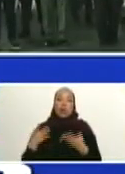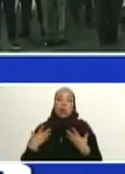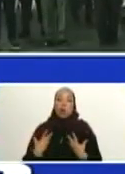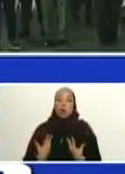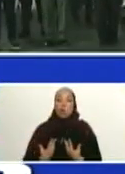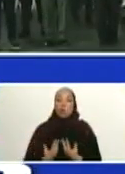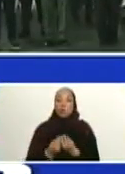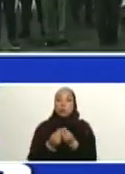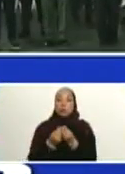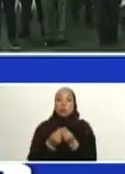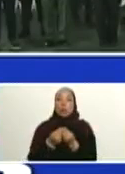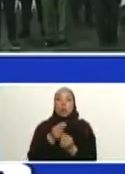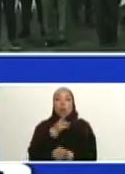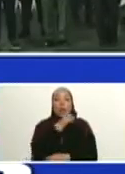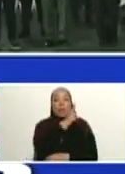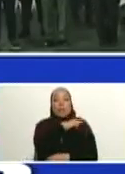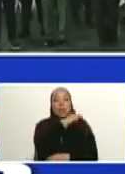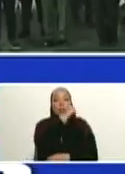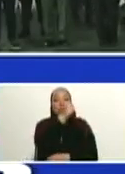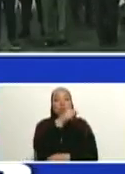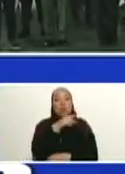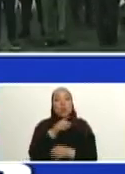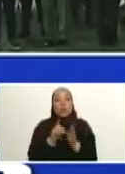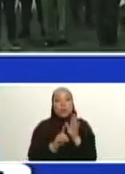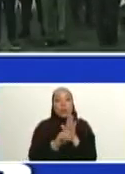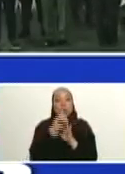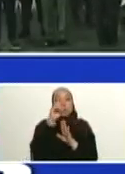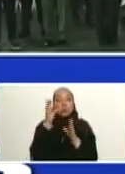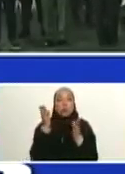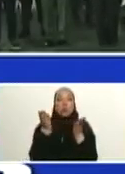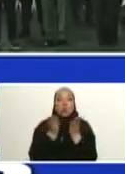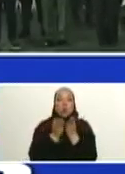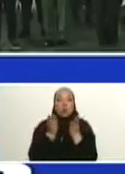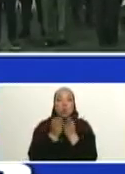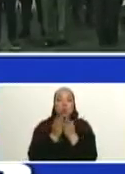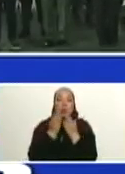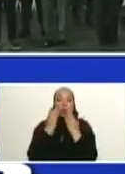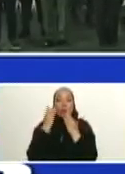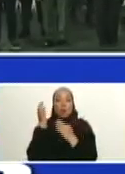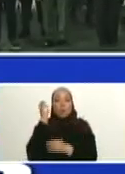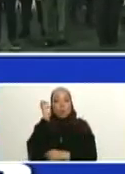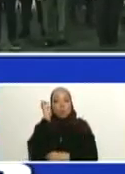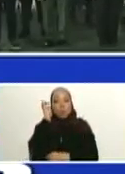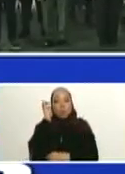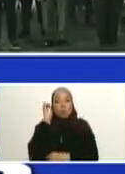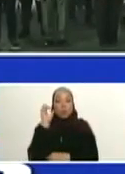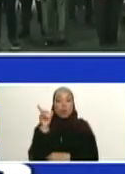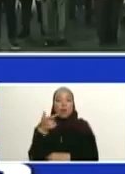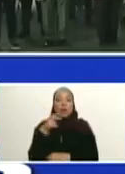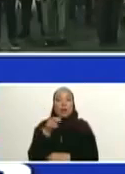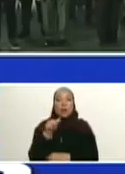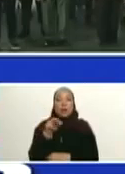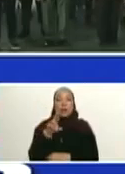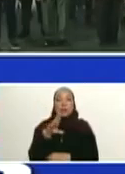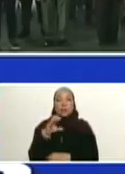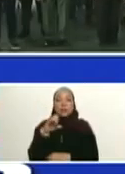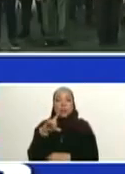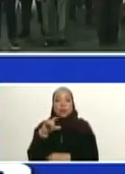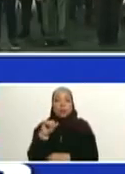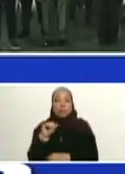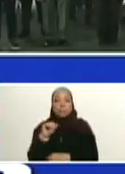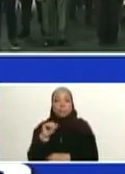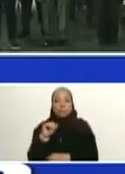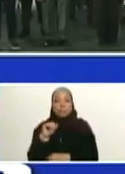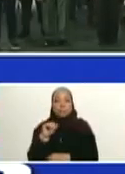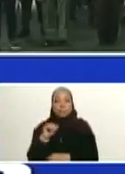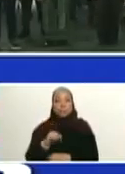directora del Centro de Desarrollo de Calidad Educativa, Graciela Rapizarda,